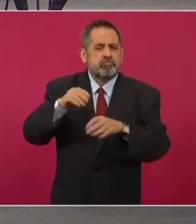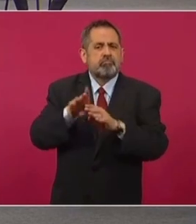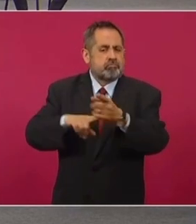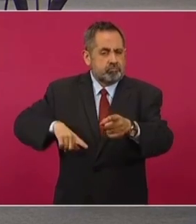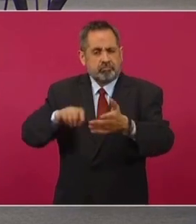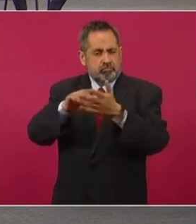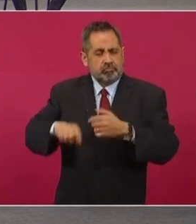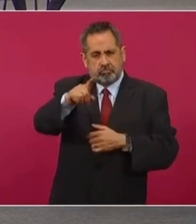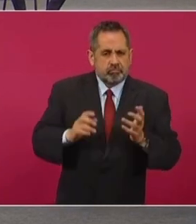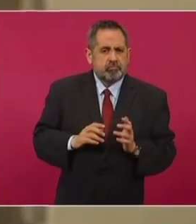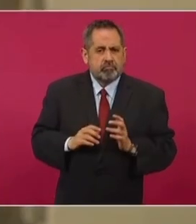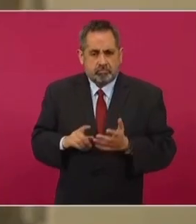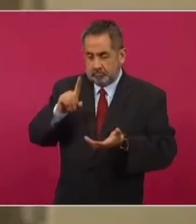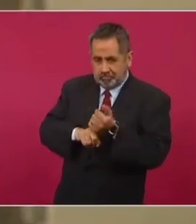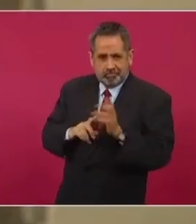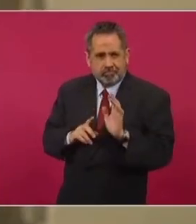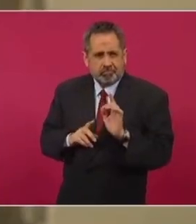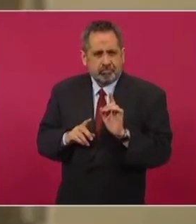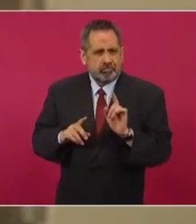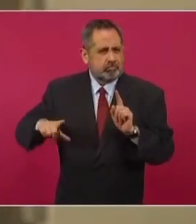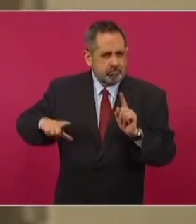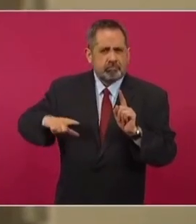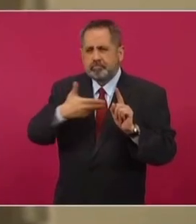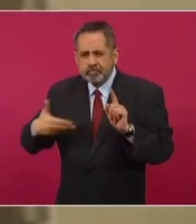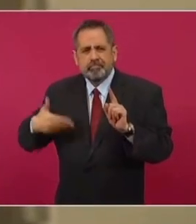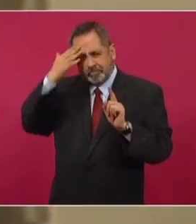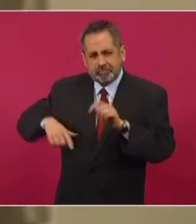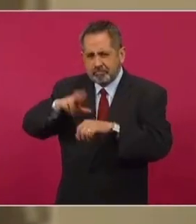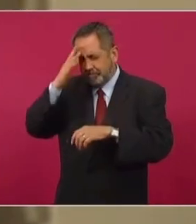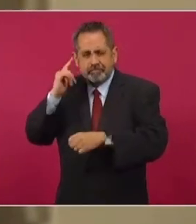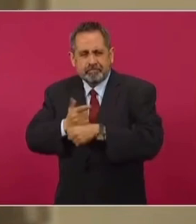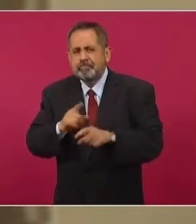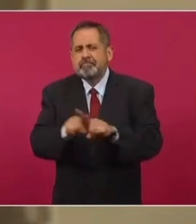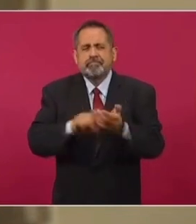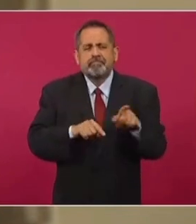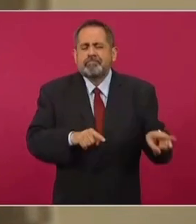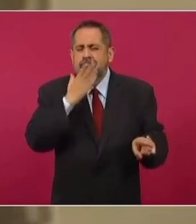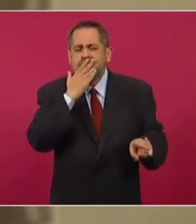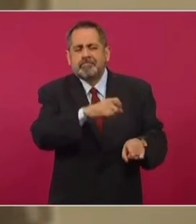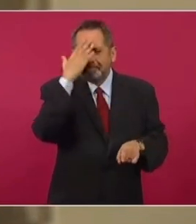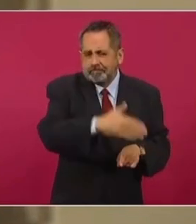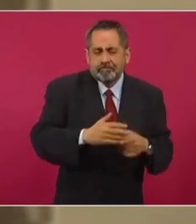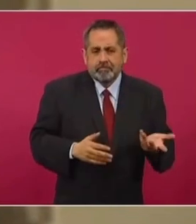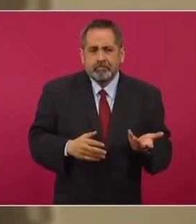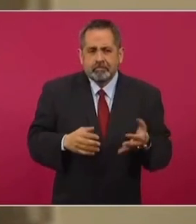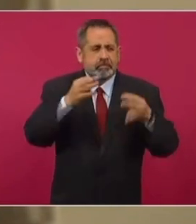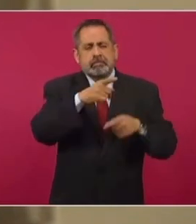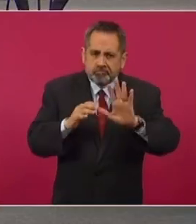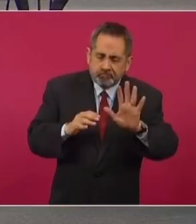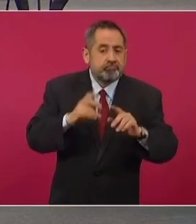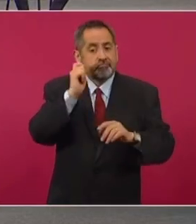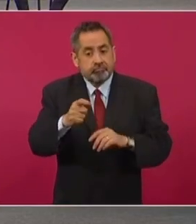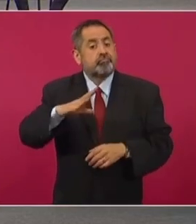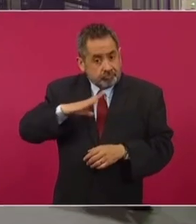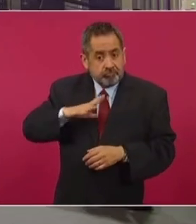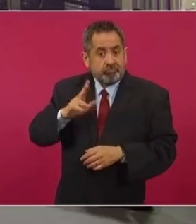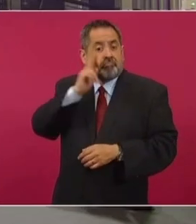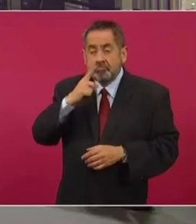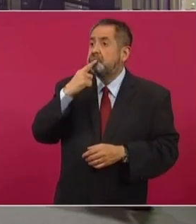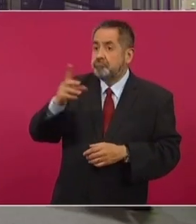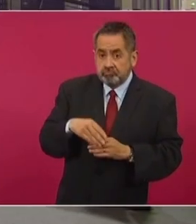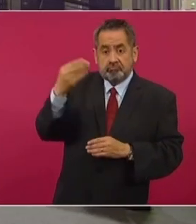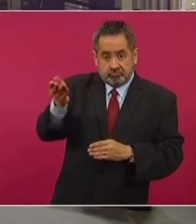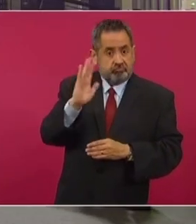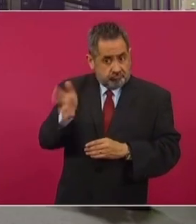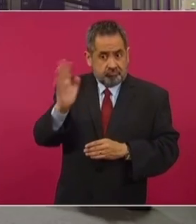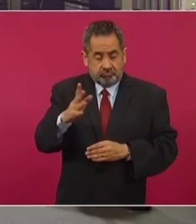Usted ha dicho, por ejemplo, pues no ocurre nada dentro de un gobierno sin que se entere el presidente, sin que se entere el gobernador. Es la misma situación en Sonora. El tema no es juzgarla a priori o señalarla. Hay señalamientos y hay acusaciones